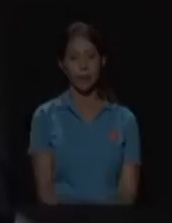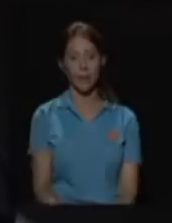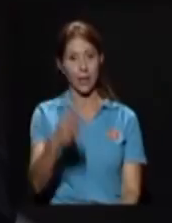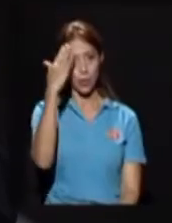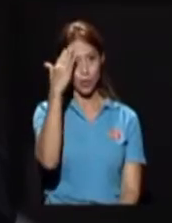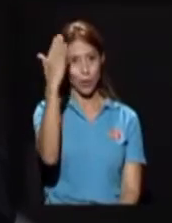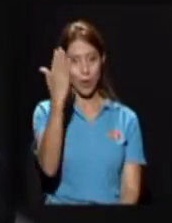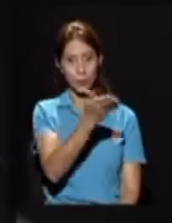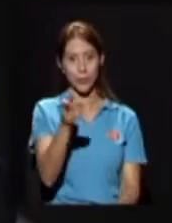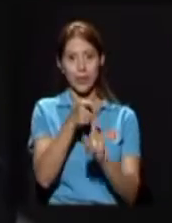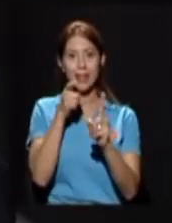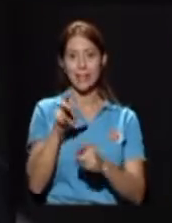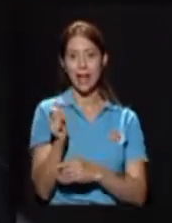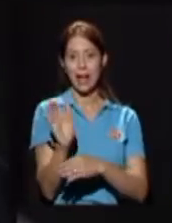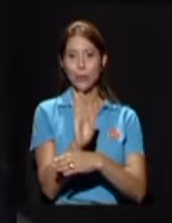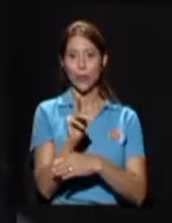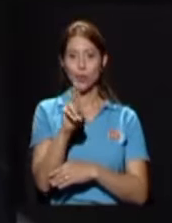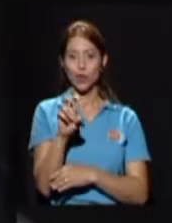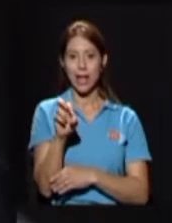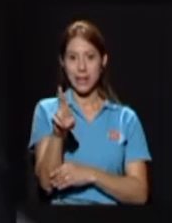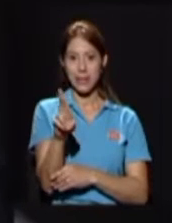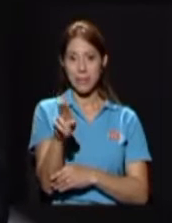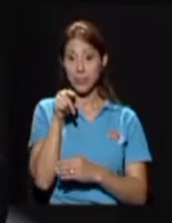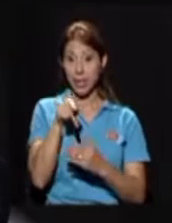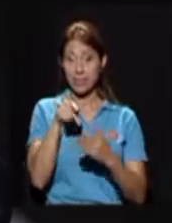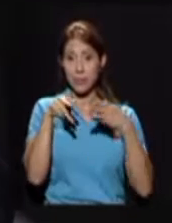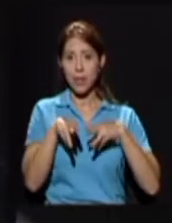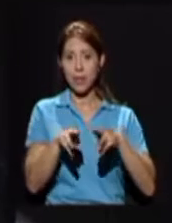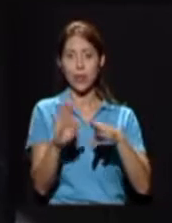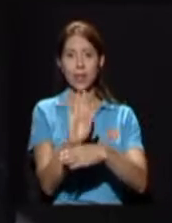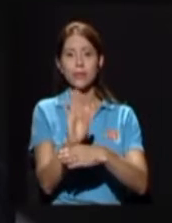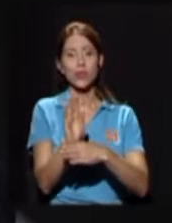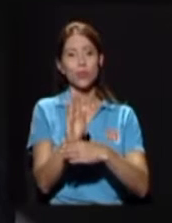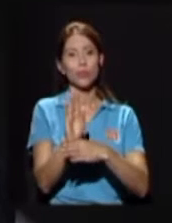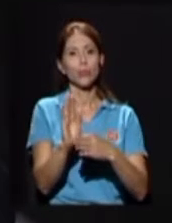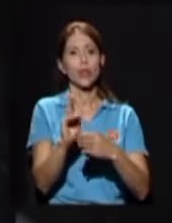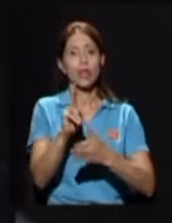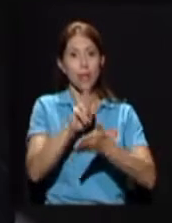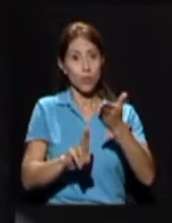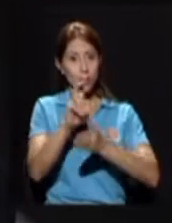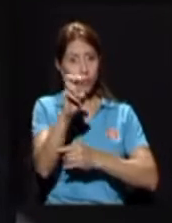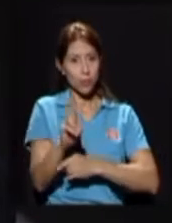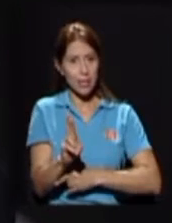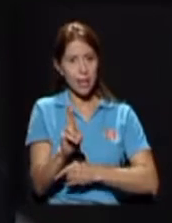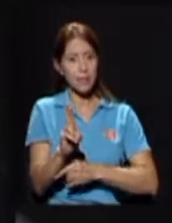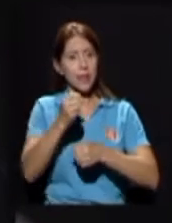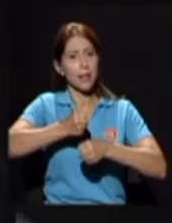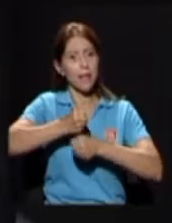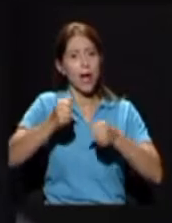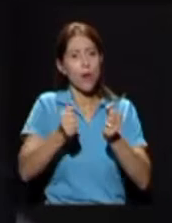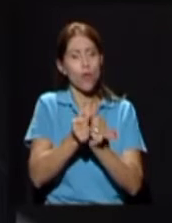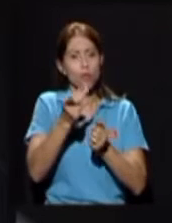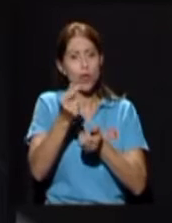Los saludamos desde Canal UCR, este medio televisivo universitario que se paga con los impuestos que tributan